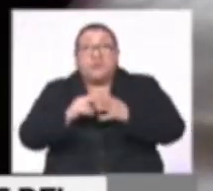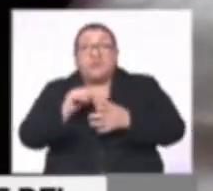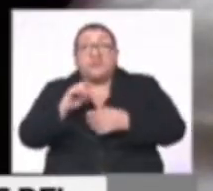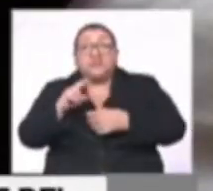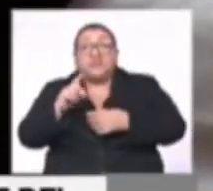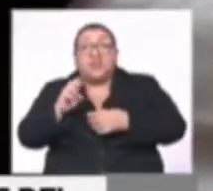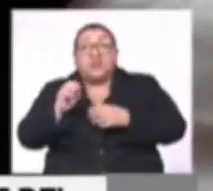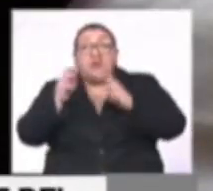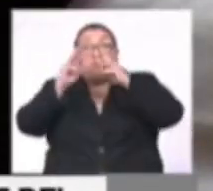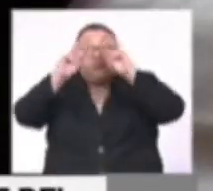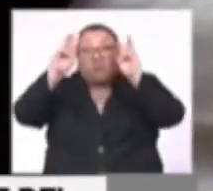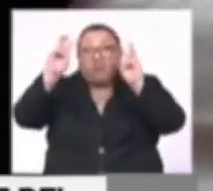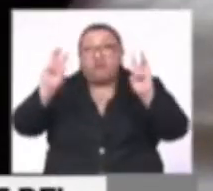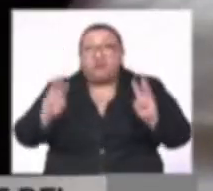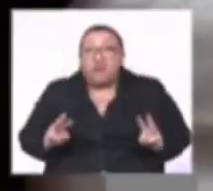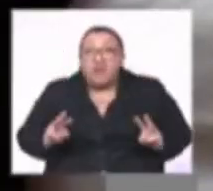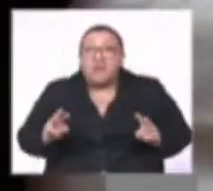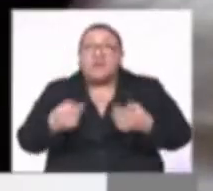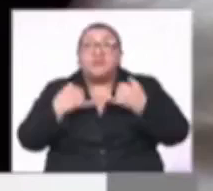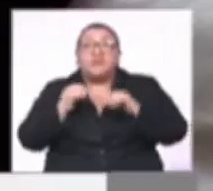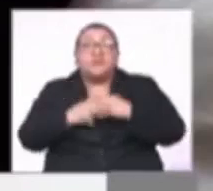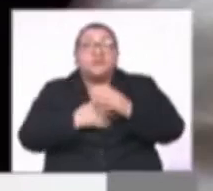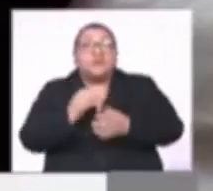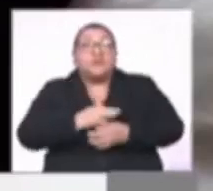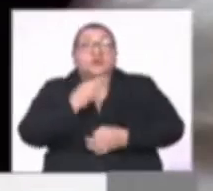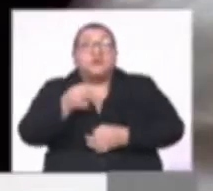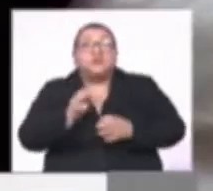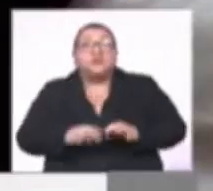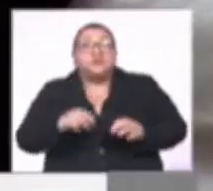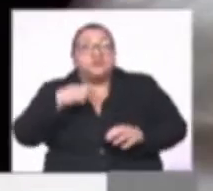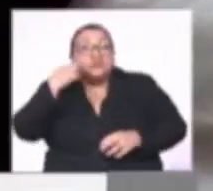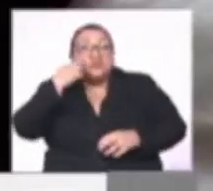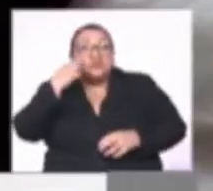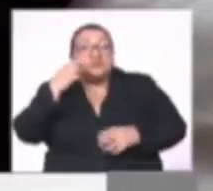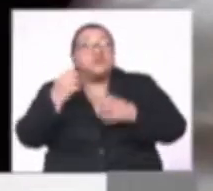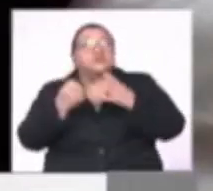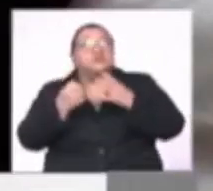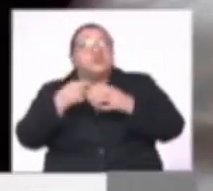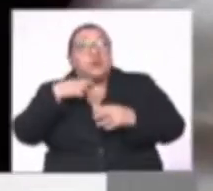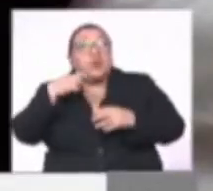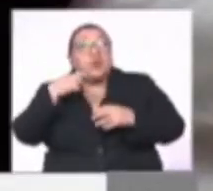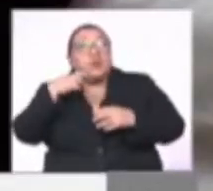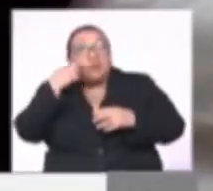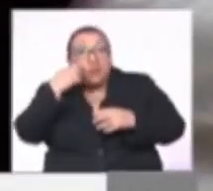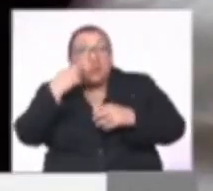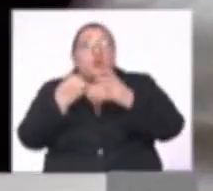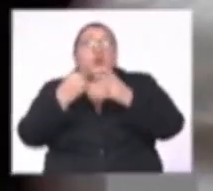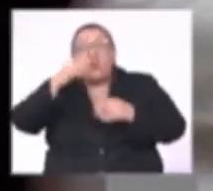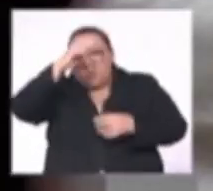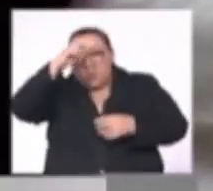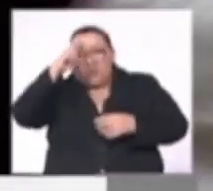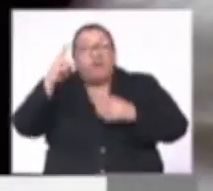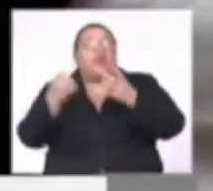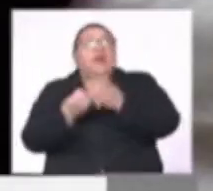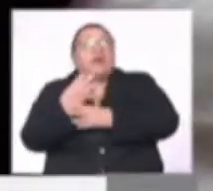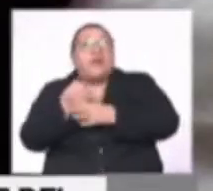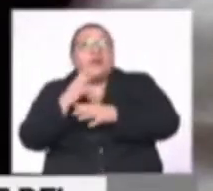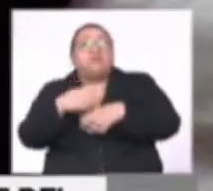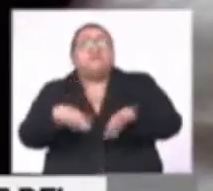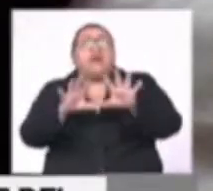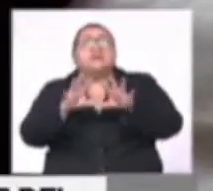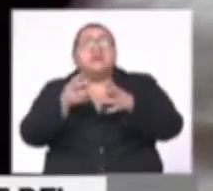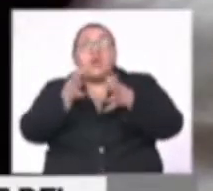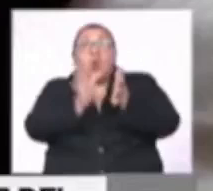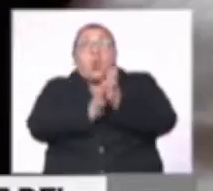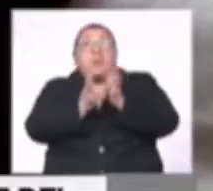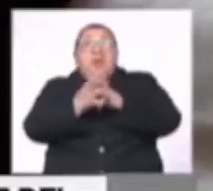de Montaña, informa que los departamentos de Puno, Cusco y Arequipa albergan más del 50% de los bofedales